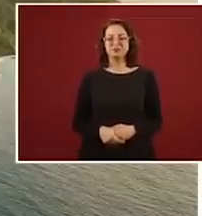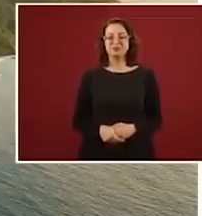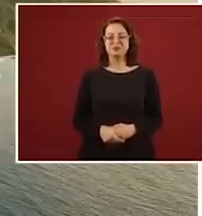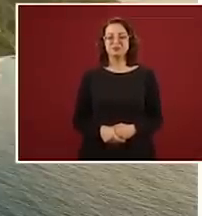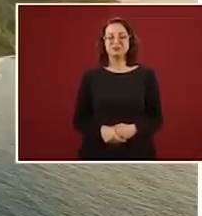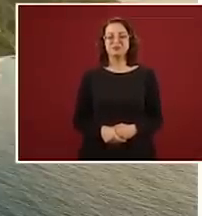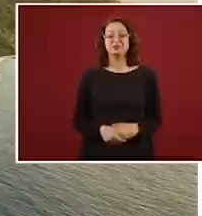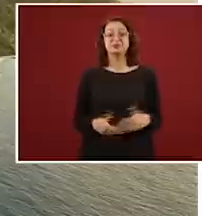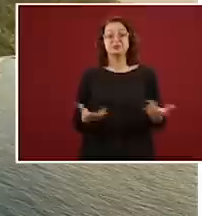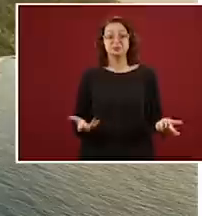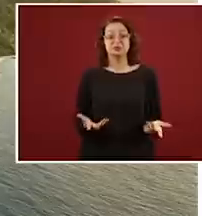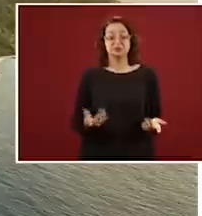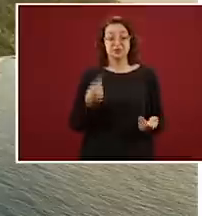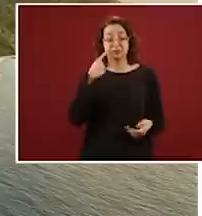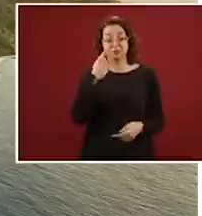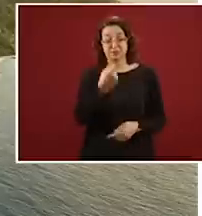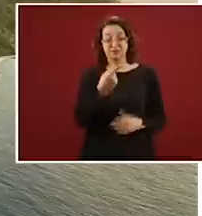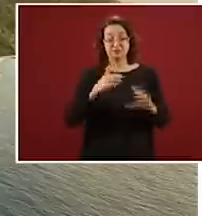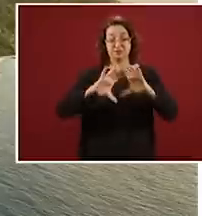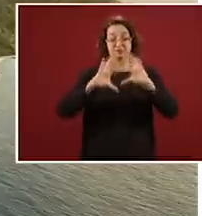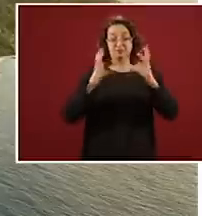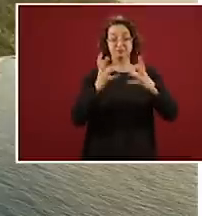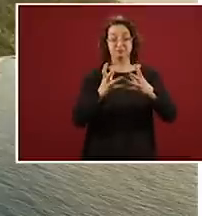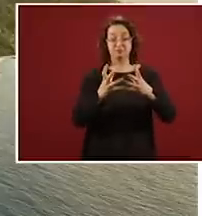Ay, eso es lo que les comentaba a mí.